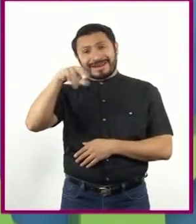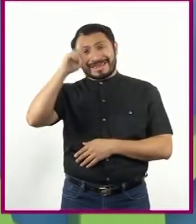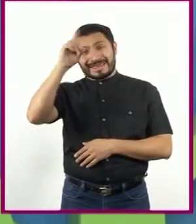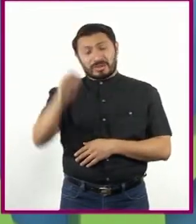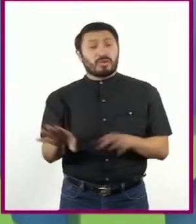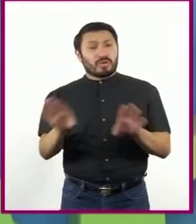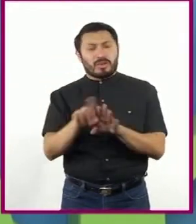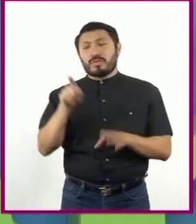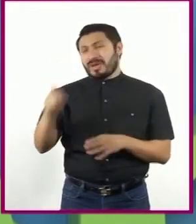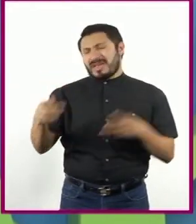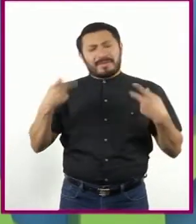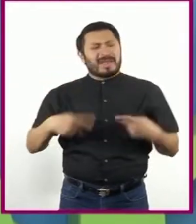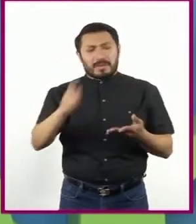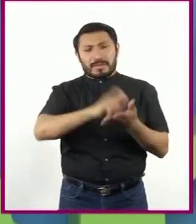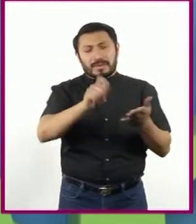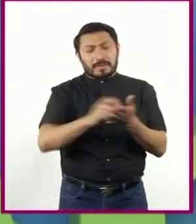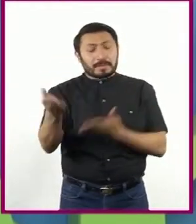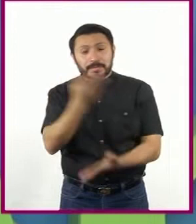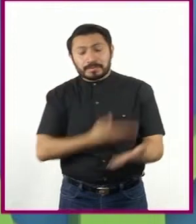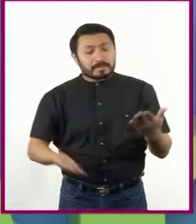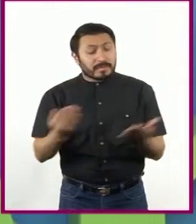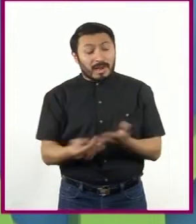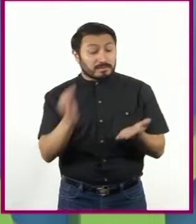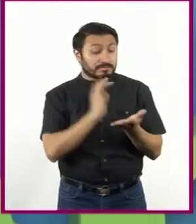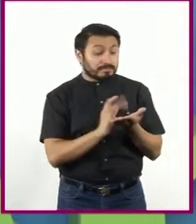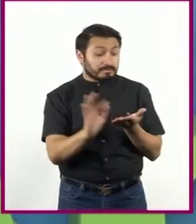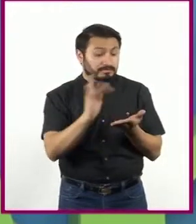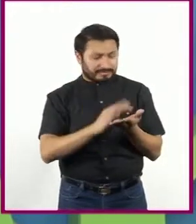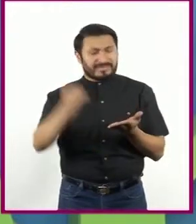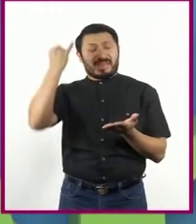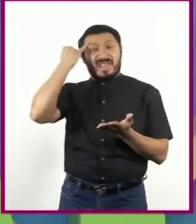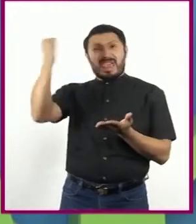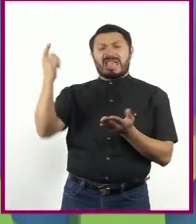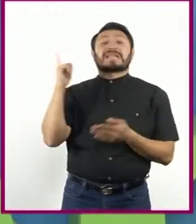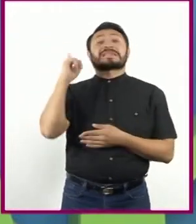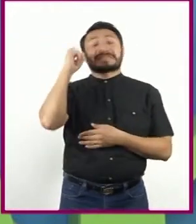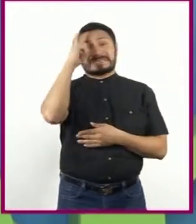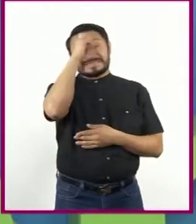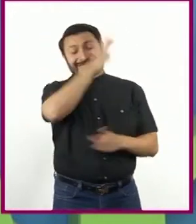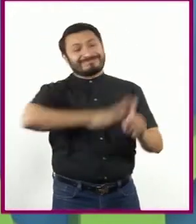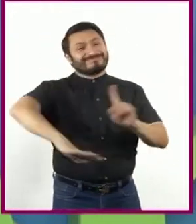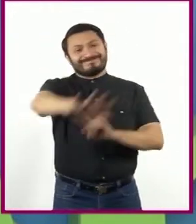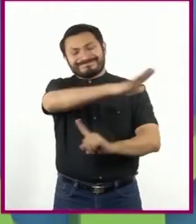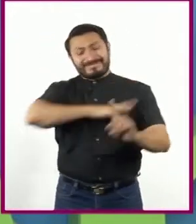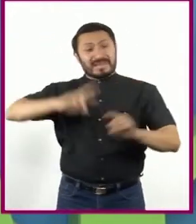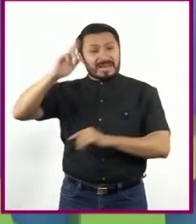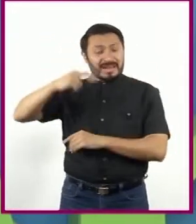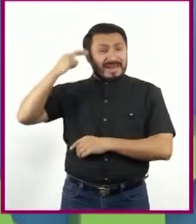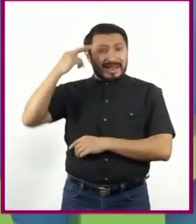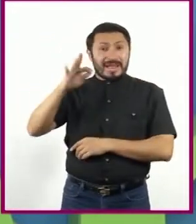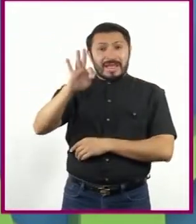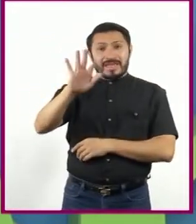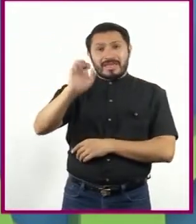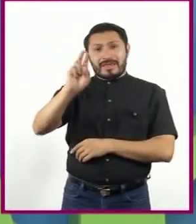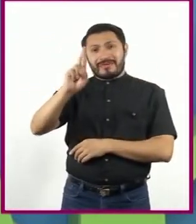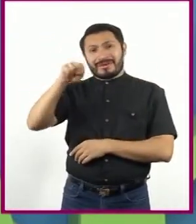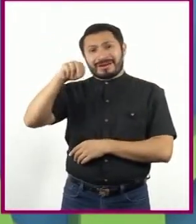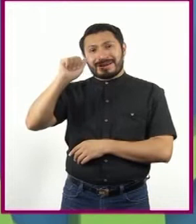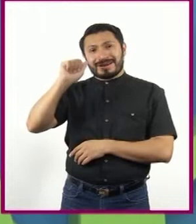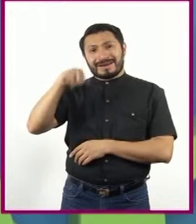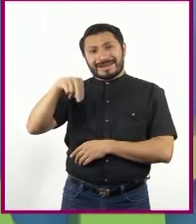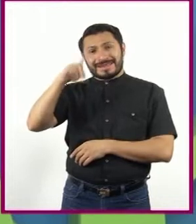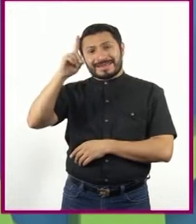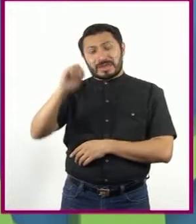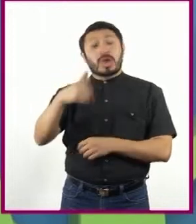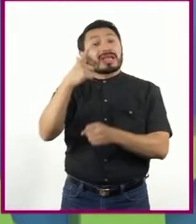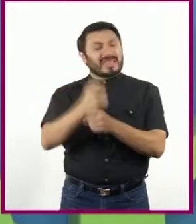el autor compartió con los lectores su visión sobre las difíciles condiciones del rey Fernando VII, quien